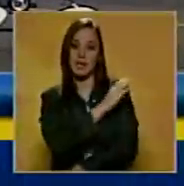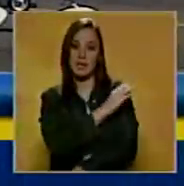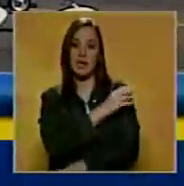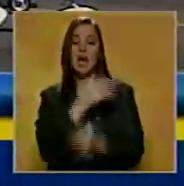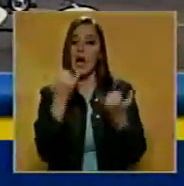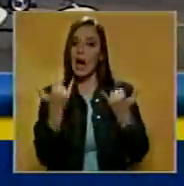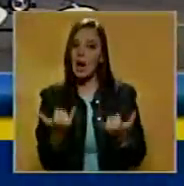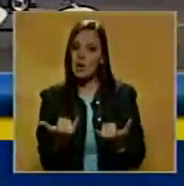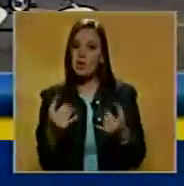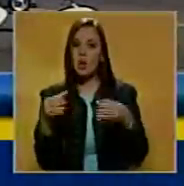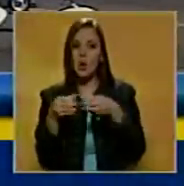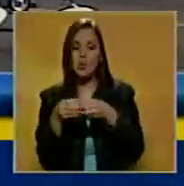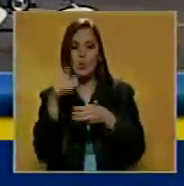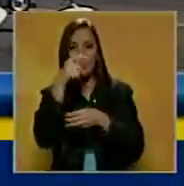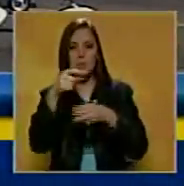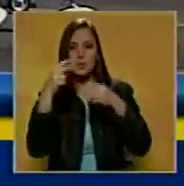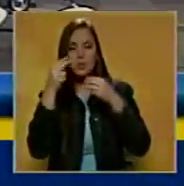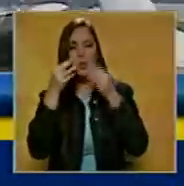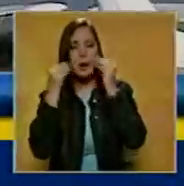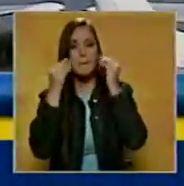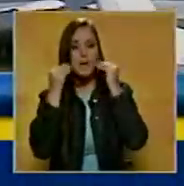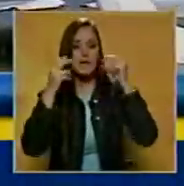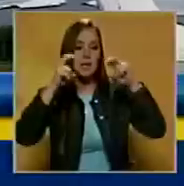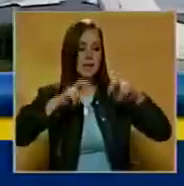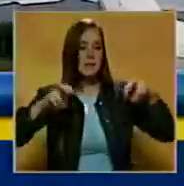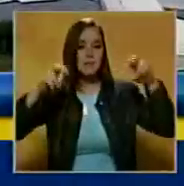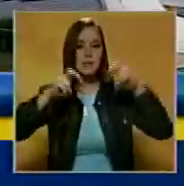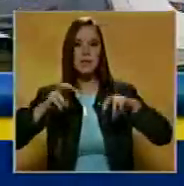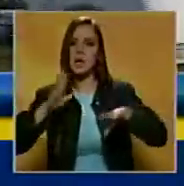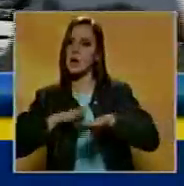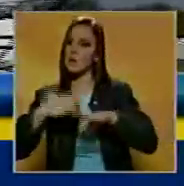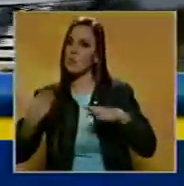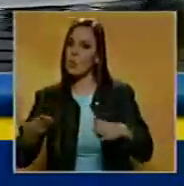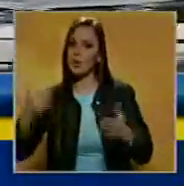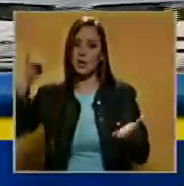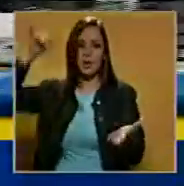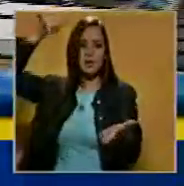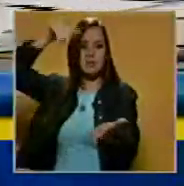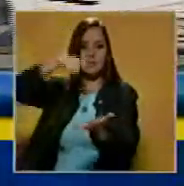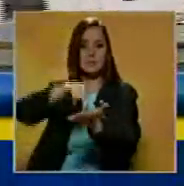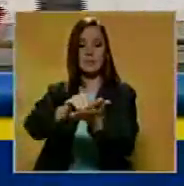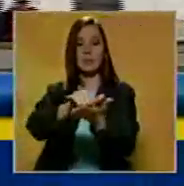encuentra realizando las investigaciones para poder determinar las causas que